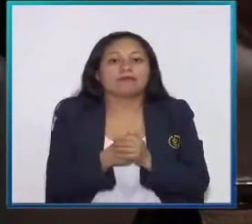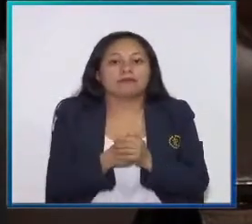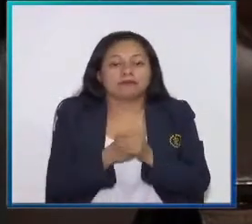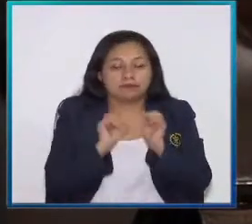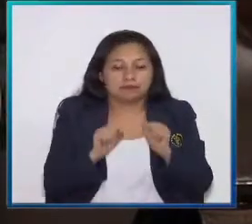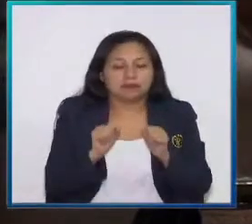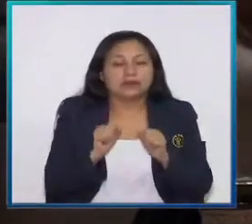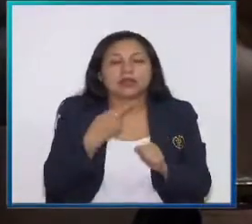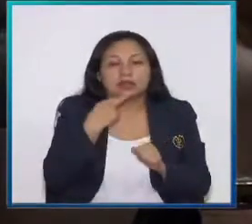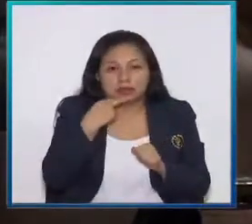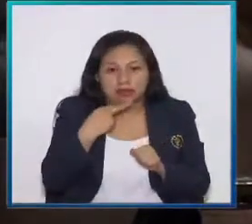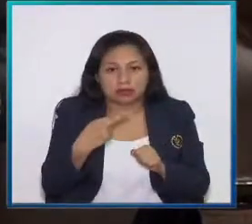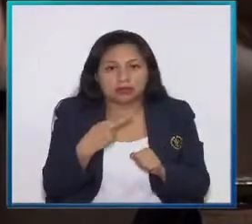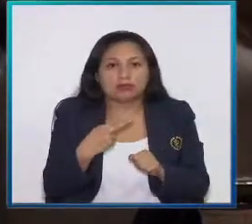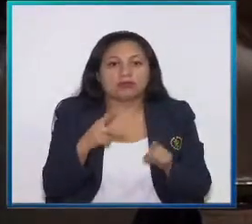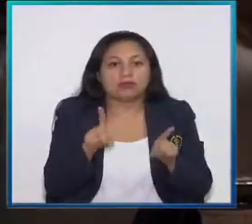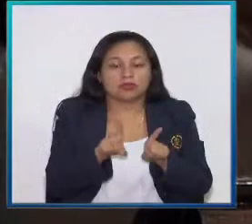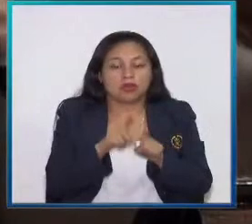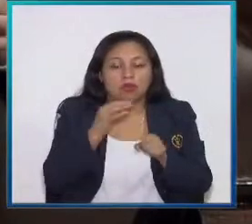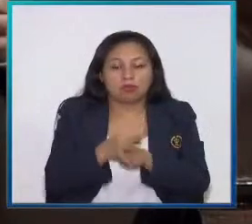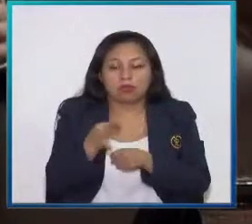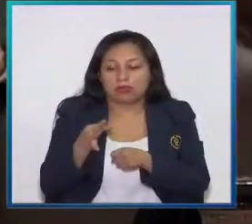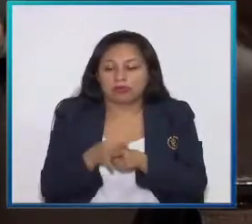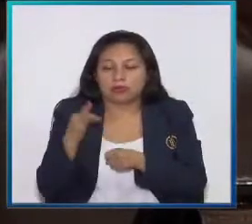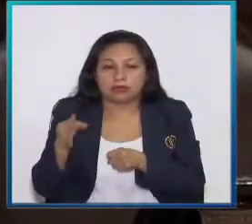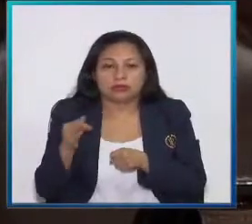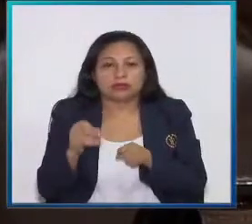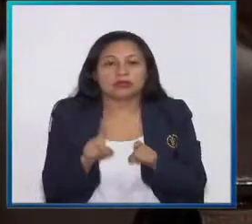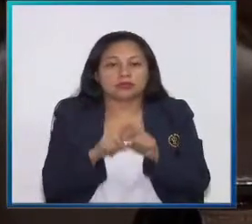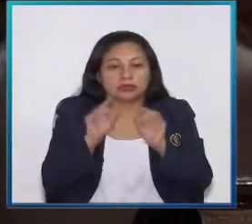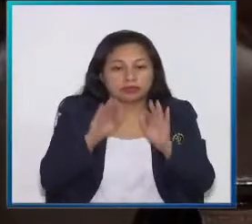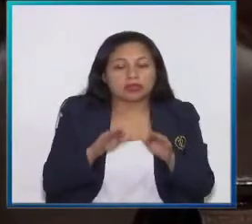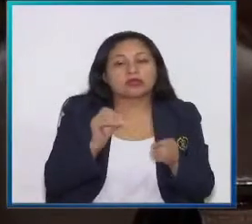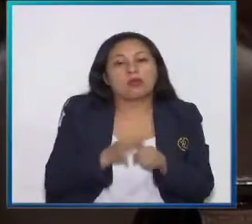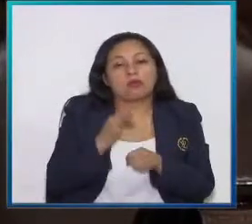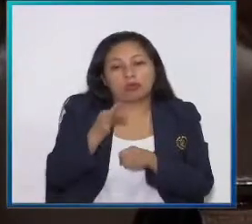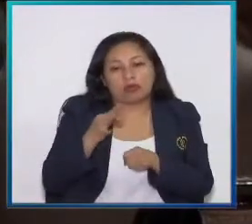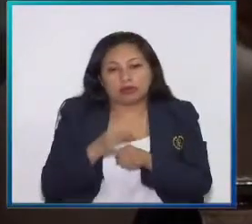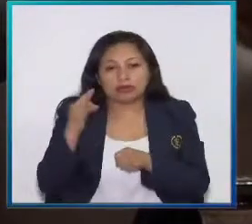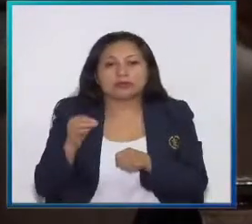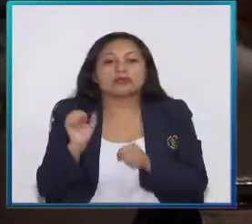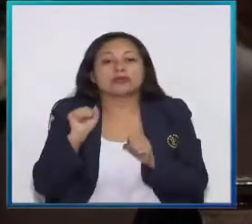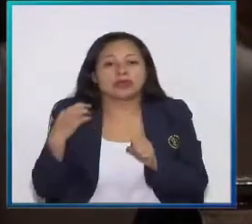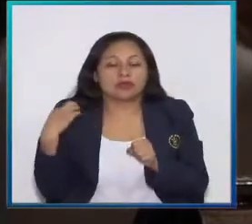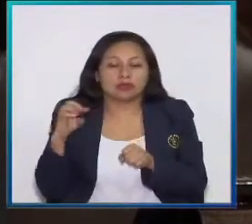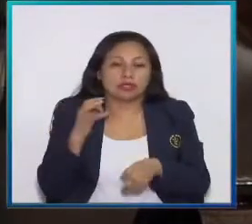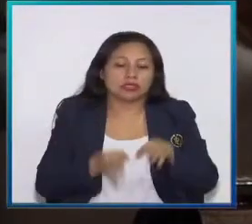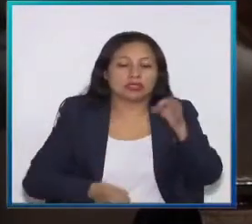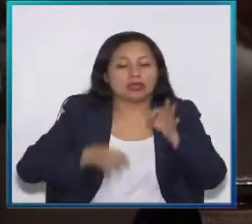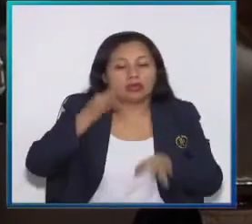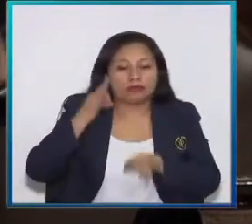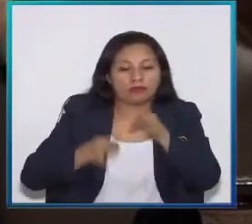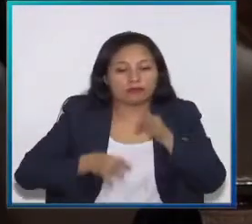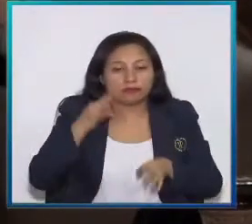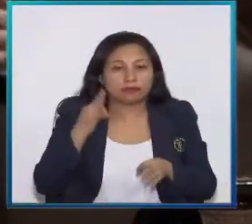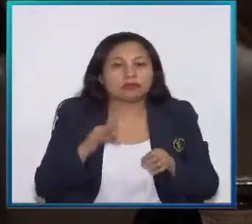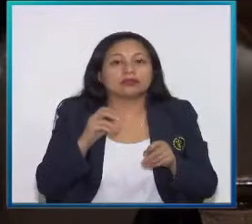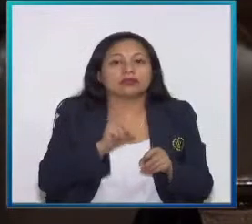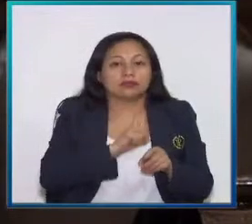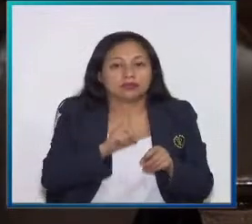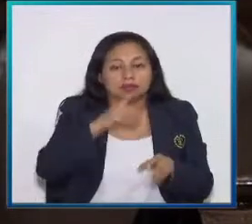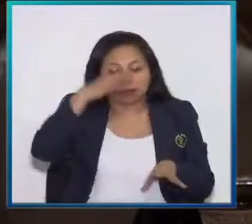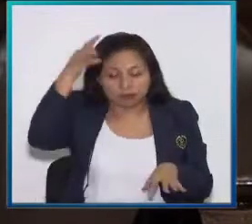que sí responda a la población, al clamor de la población, para que la justicia